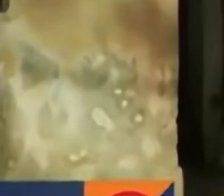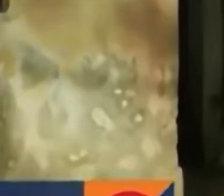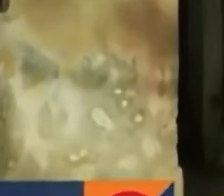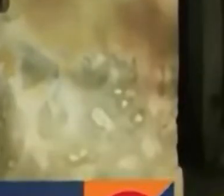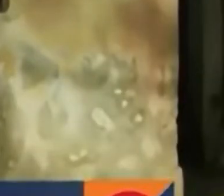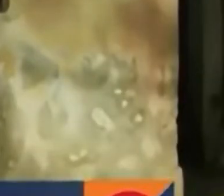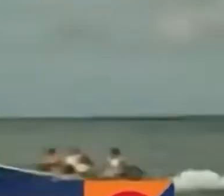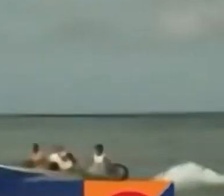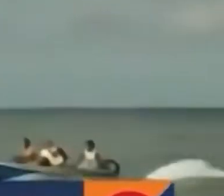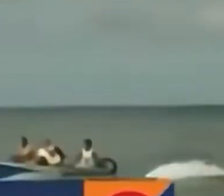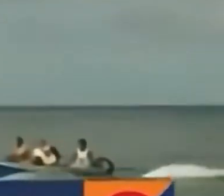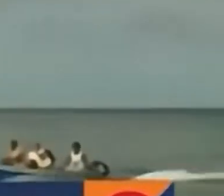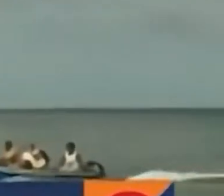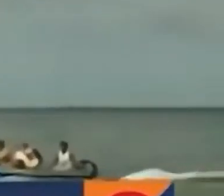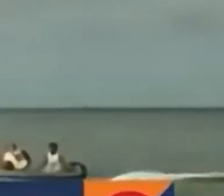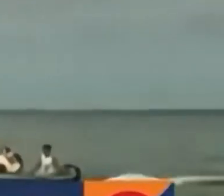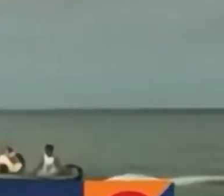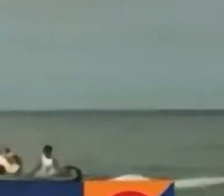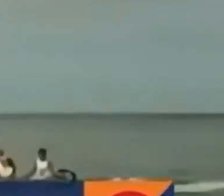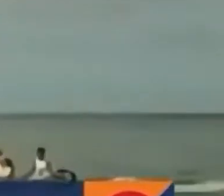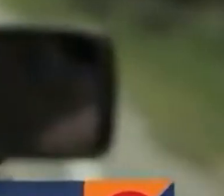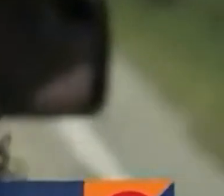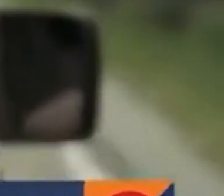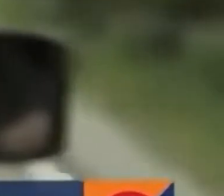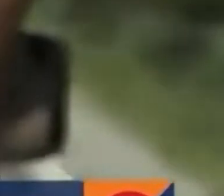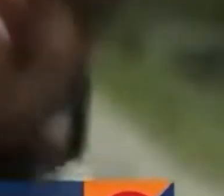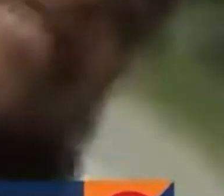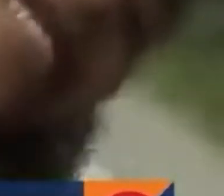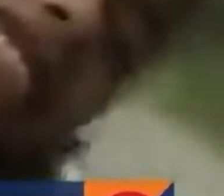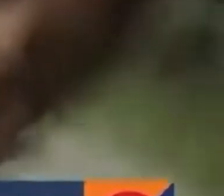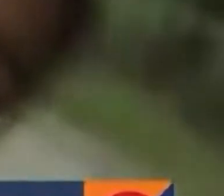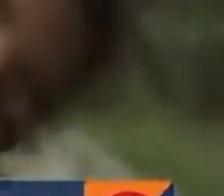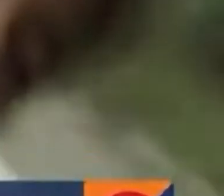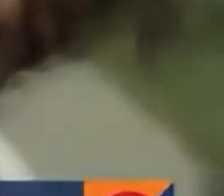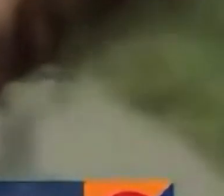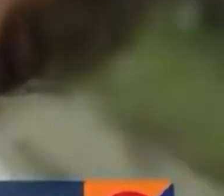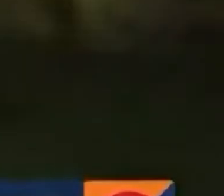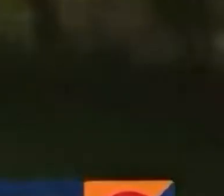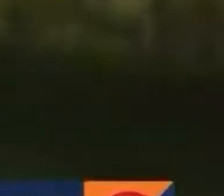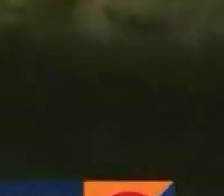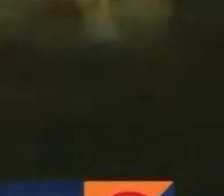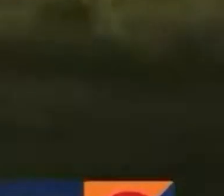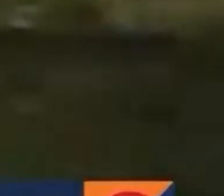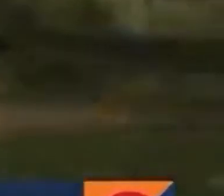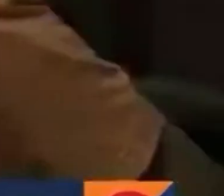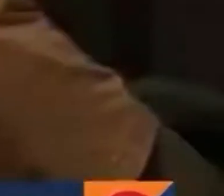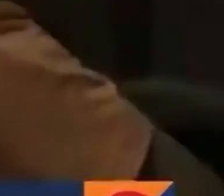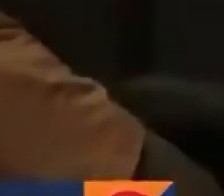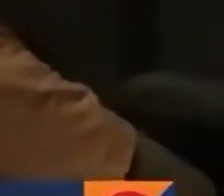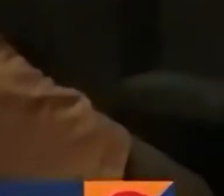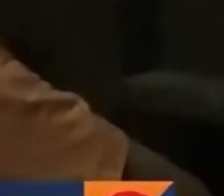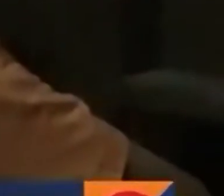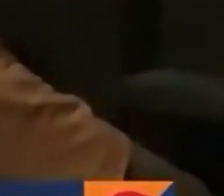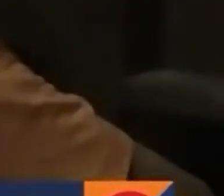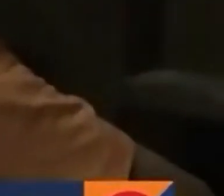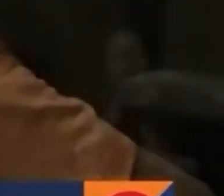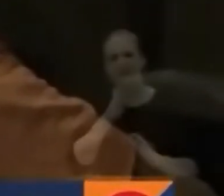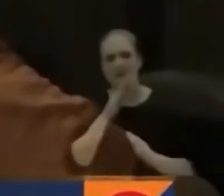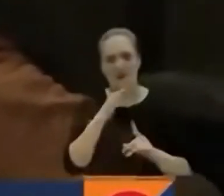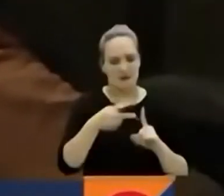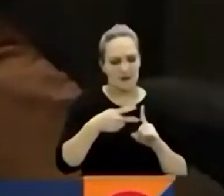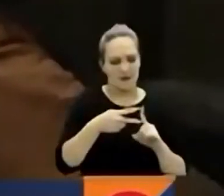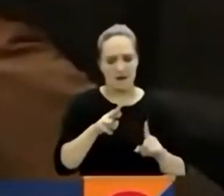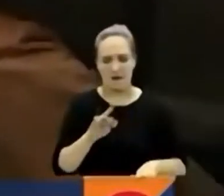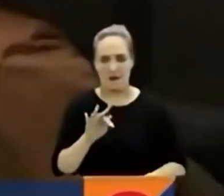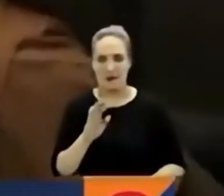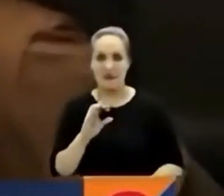Ya está disponible en salas de cine Árbol Rojo, un film coproducido por RTVC Play. La ha podido tener muchos